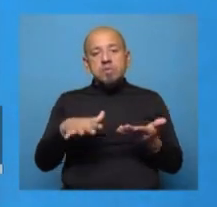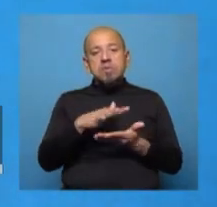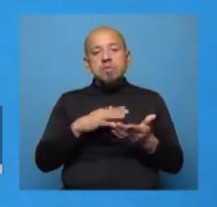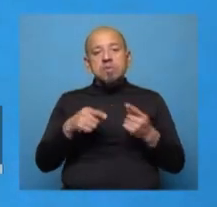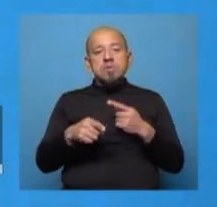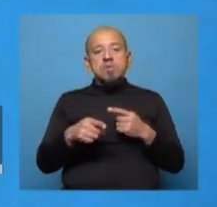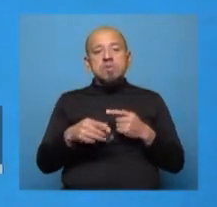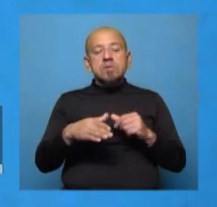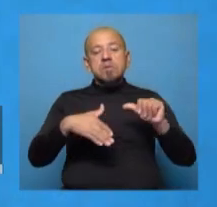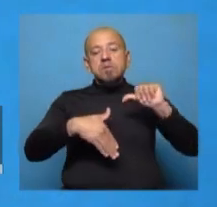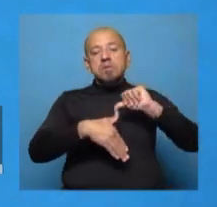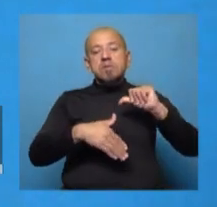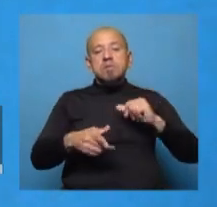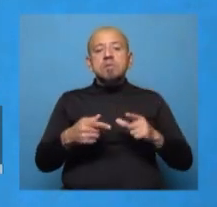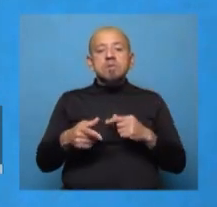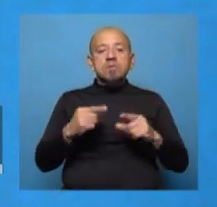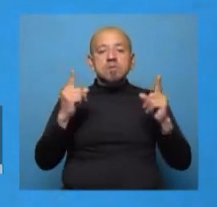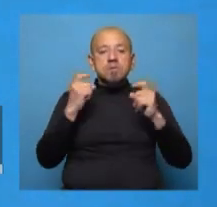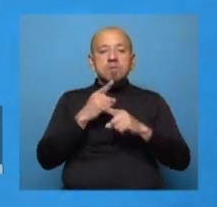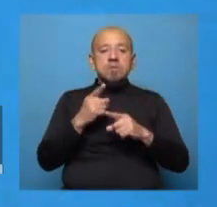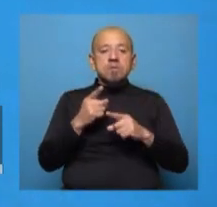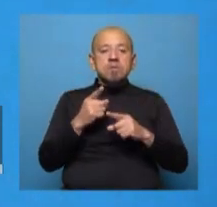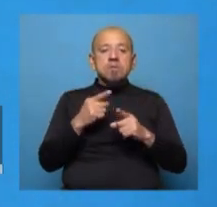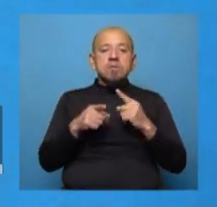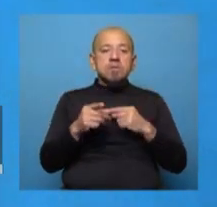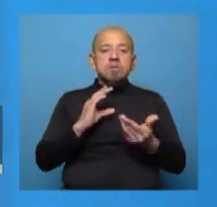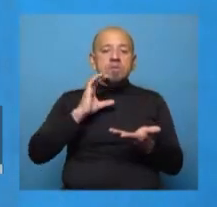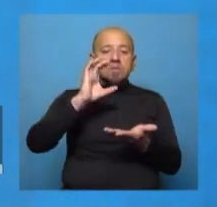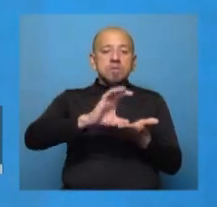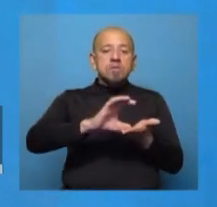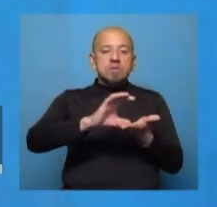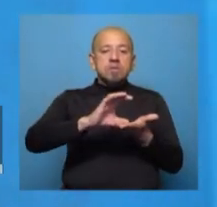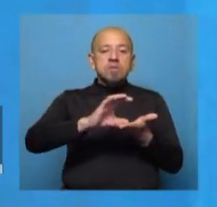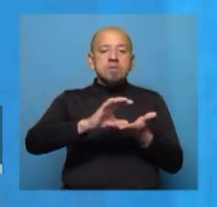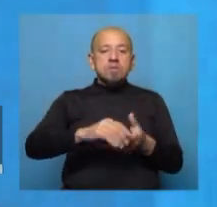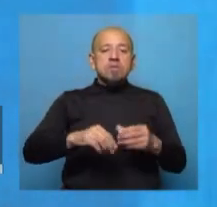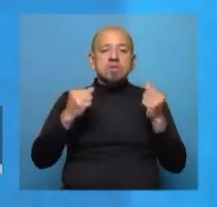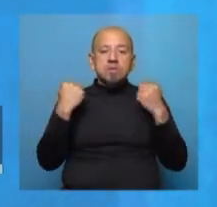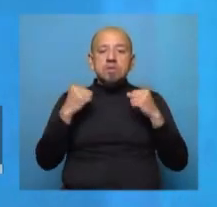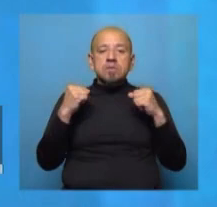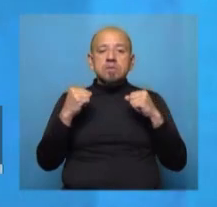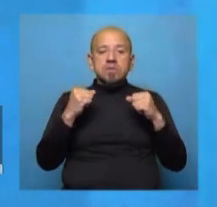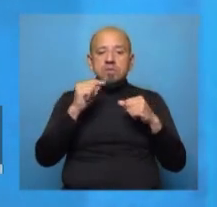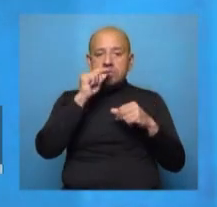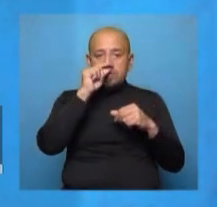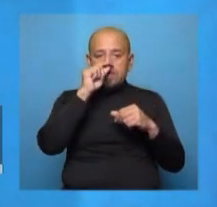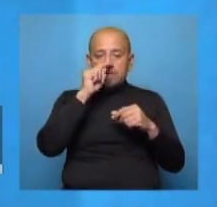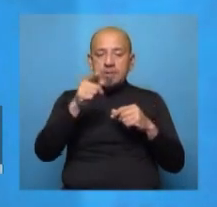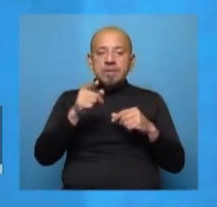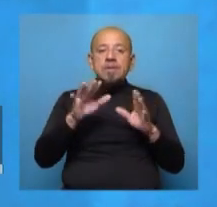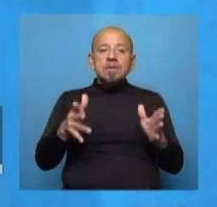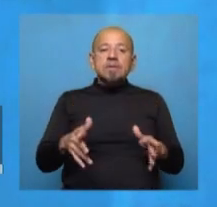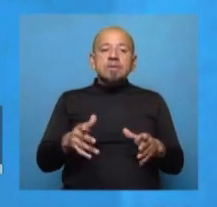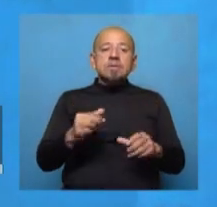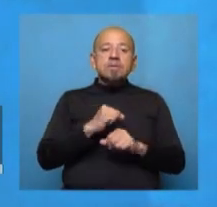atravesando una situación difícil la inversión en grandes eventos deportivos es altamente rentable